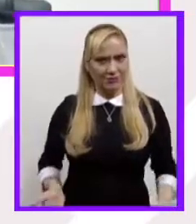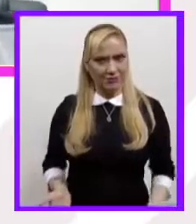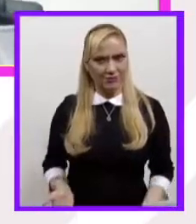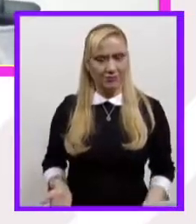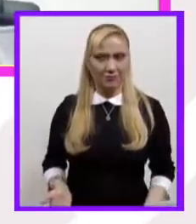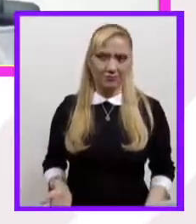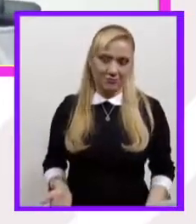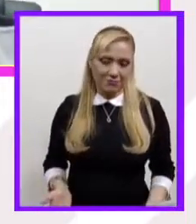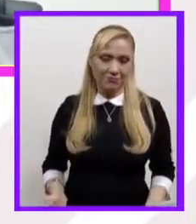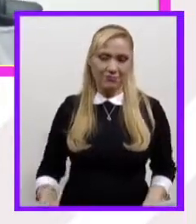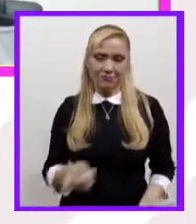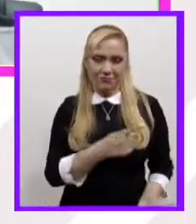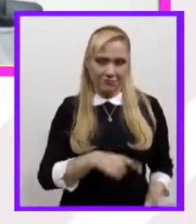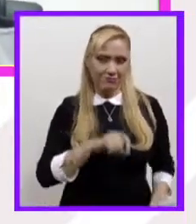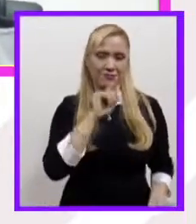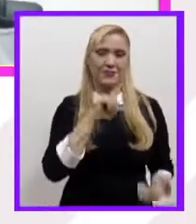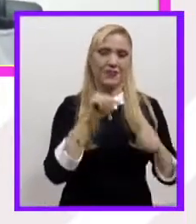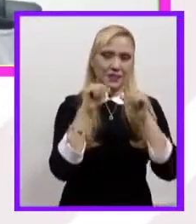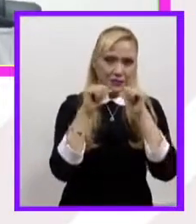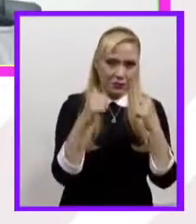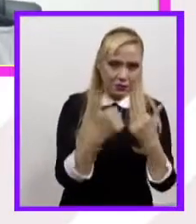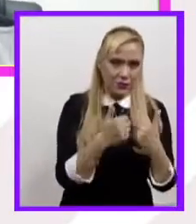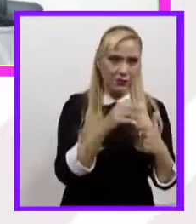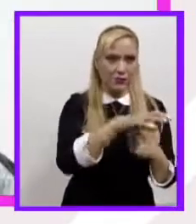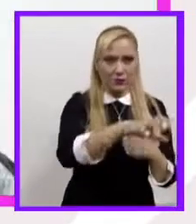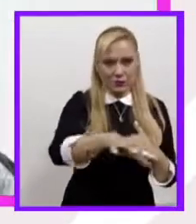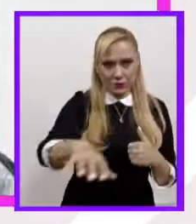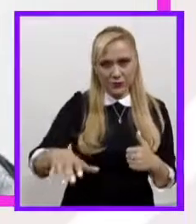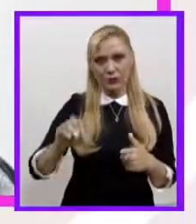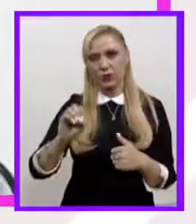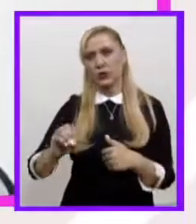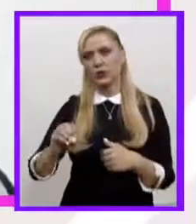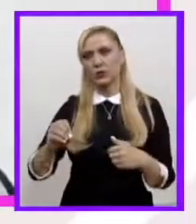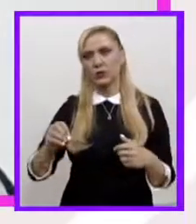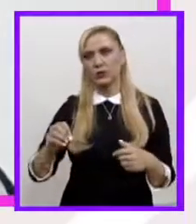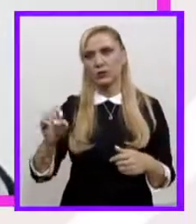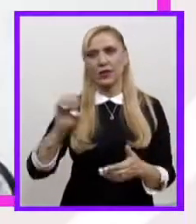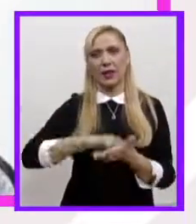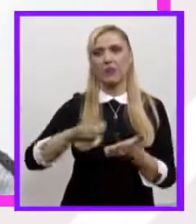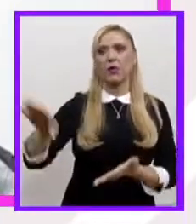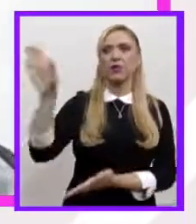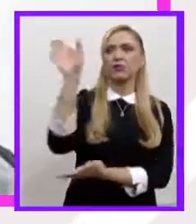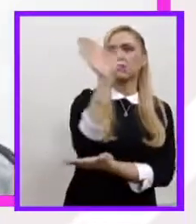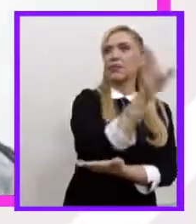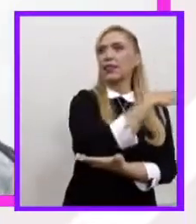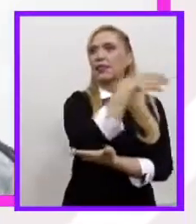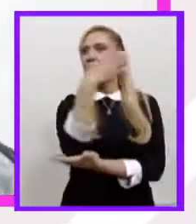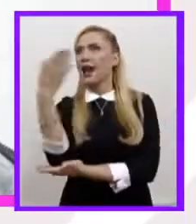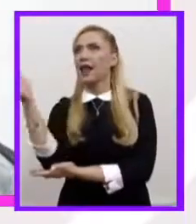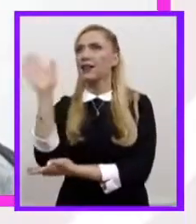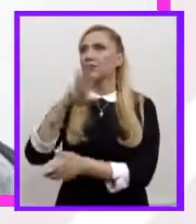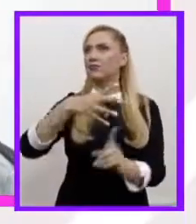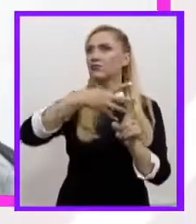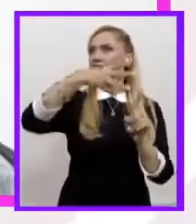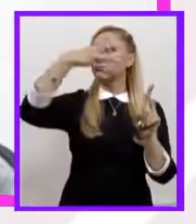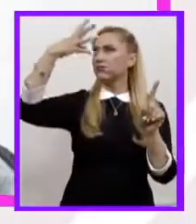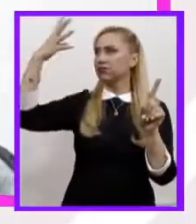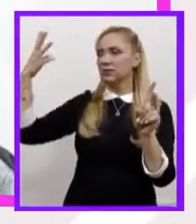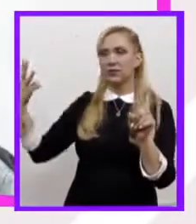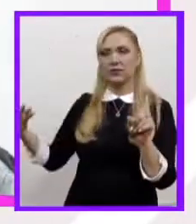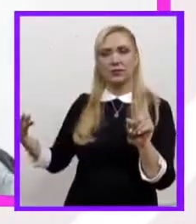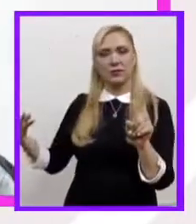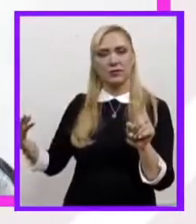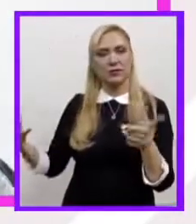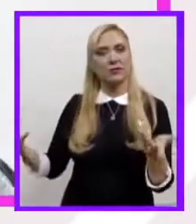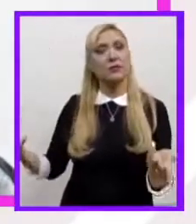lograr ser más solidarios con otras causas, es decir, poner tu bandera del orgullo LGBT. Debe de ir acompañado también con